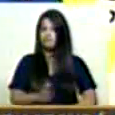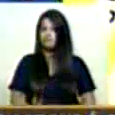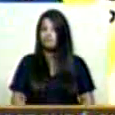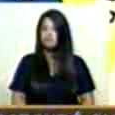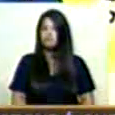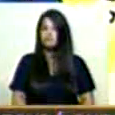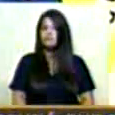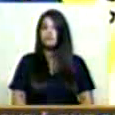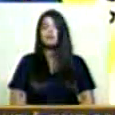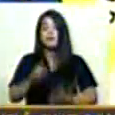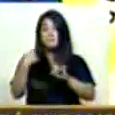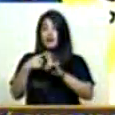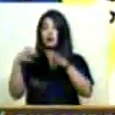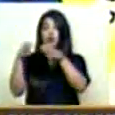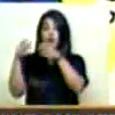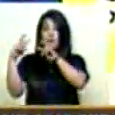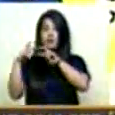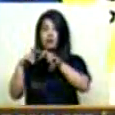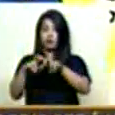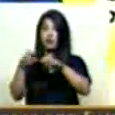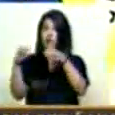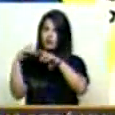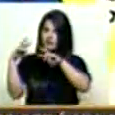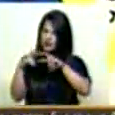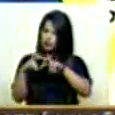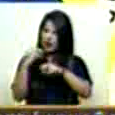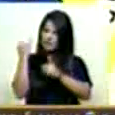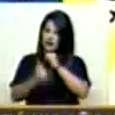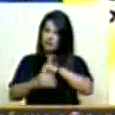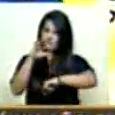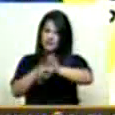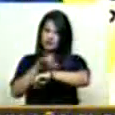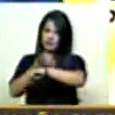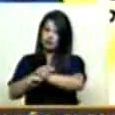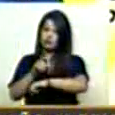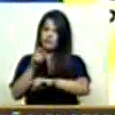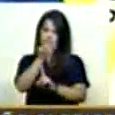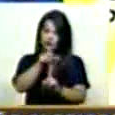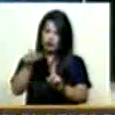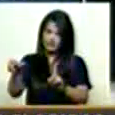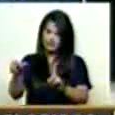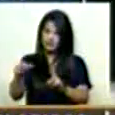los órganos de inteligencia practicaron la detención de los siguientes ciudadanos